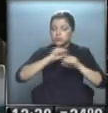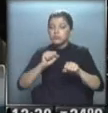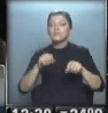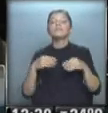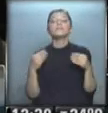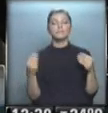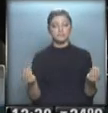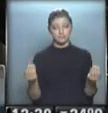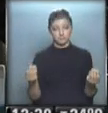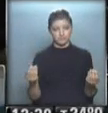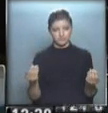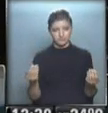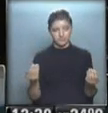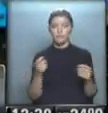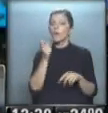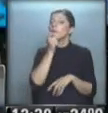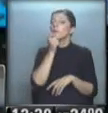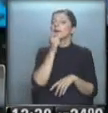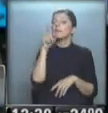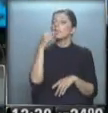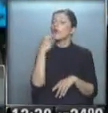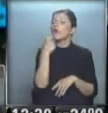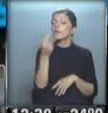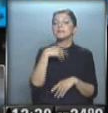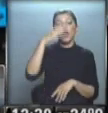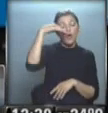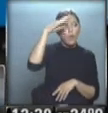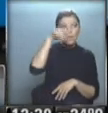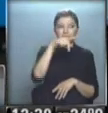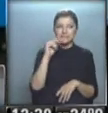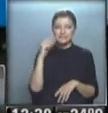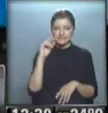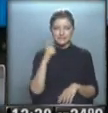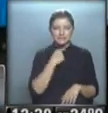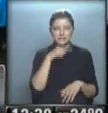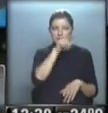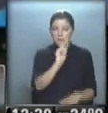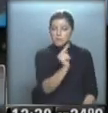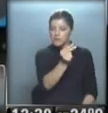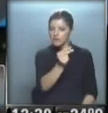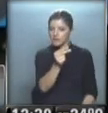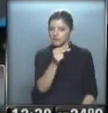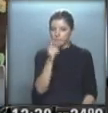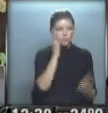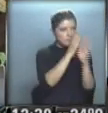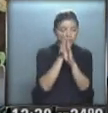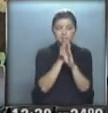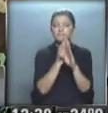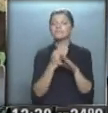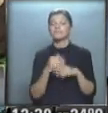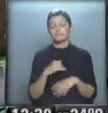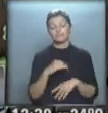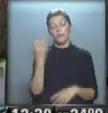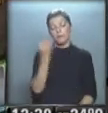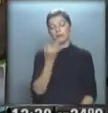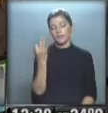y Posada Carriles, y, claro. Por ejemplo, que los cubanos quisieran matarlo. Claro, Florida. Hecho, en realidad, estos